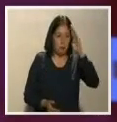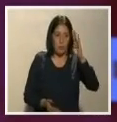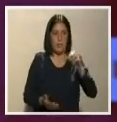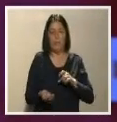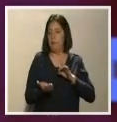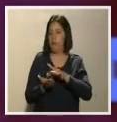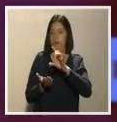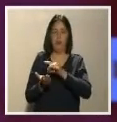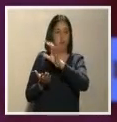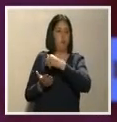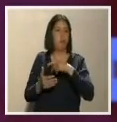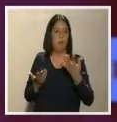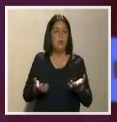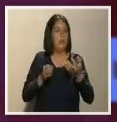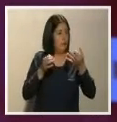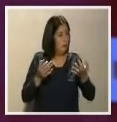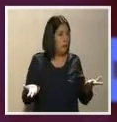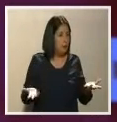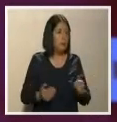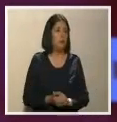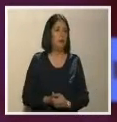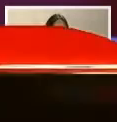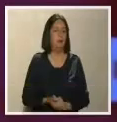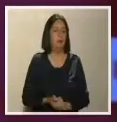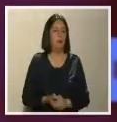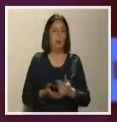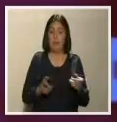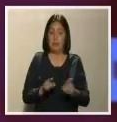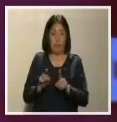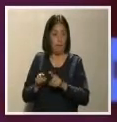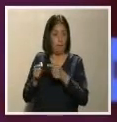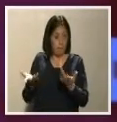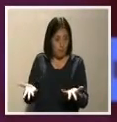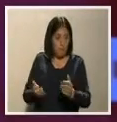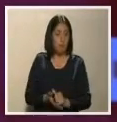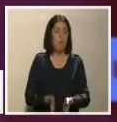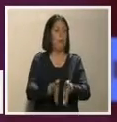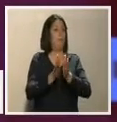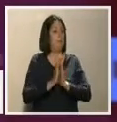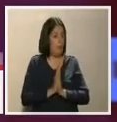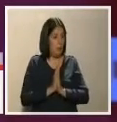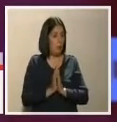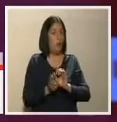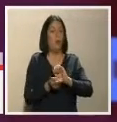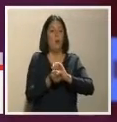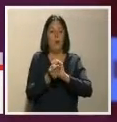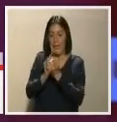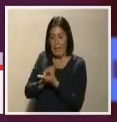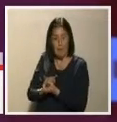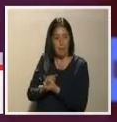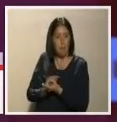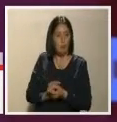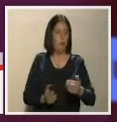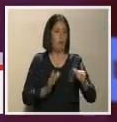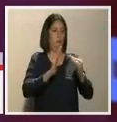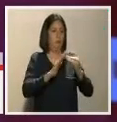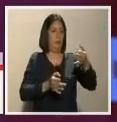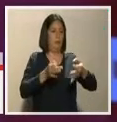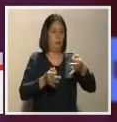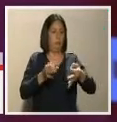elementos, ciertamente hay ellos. Vamos a pedir una reforma del Poder